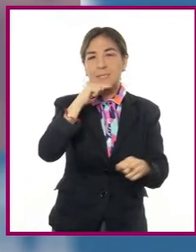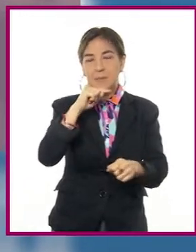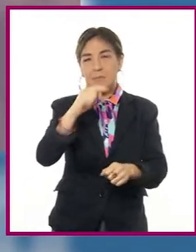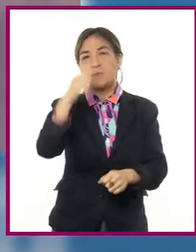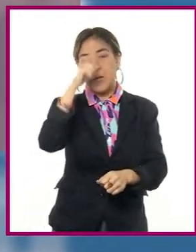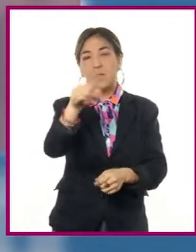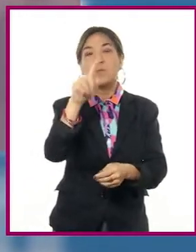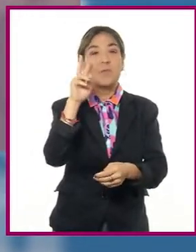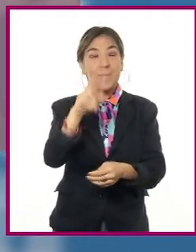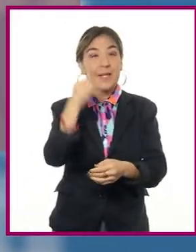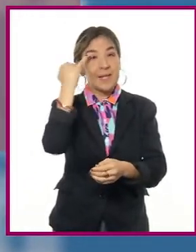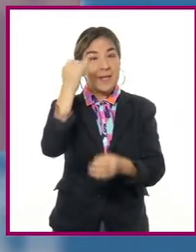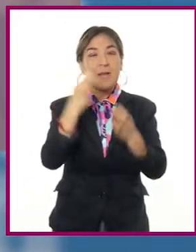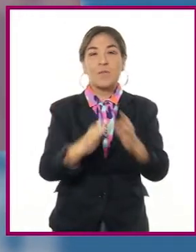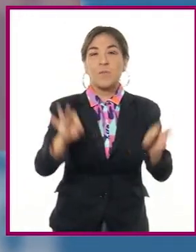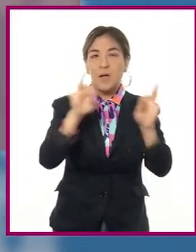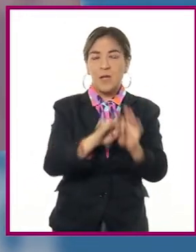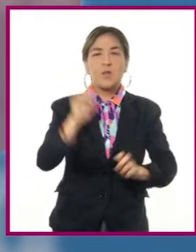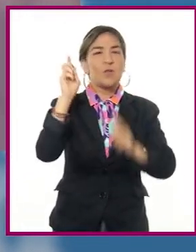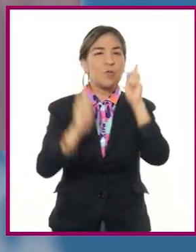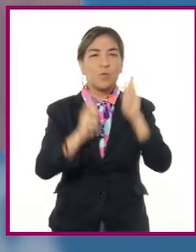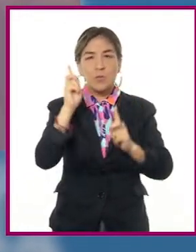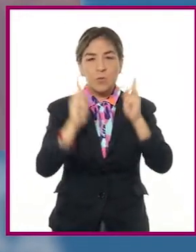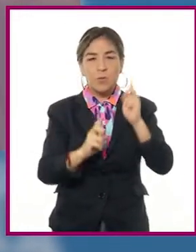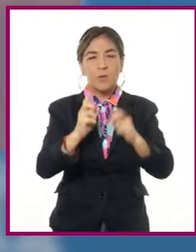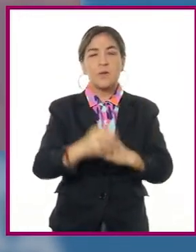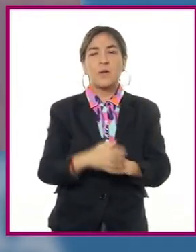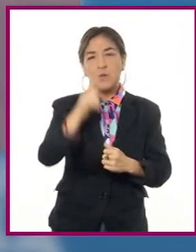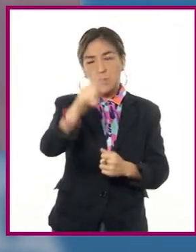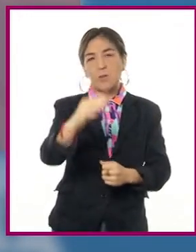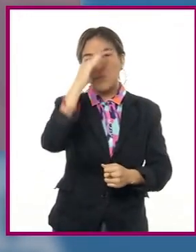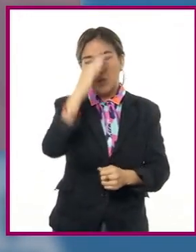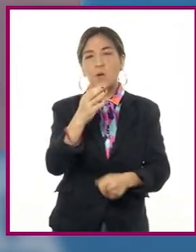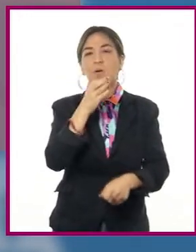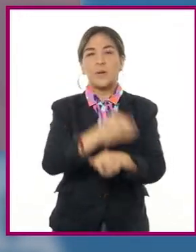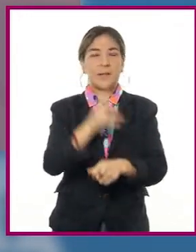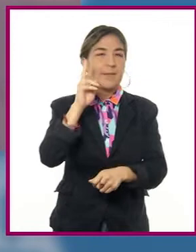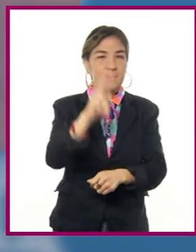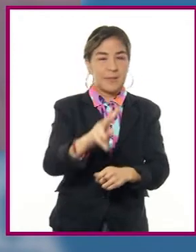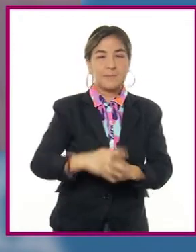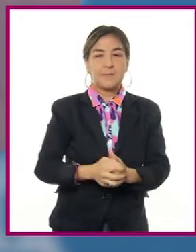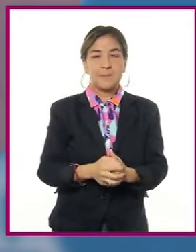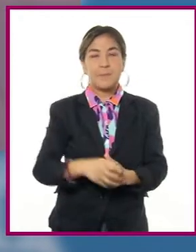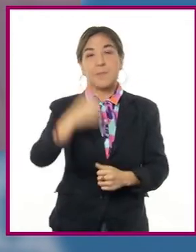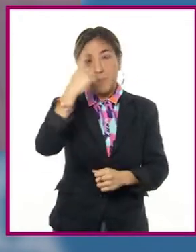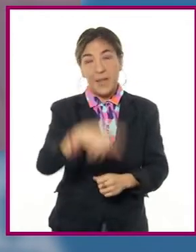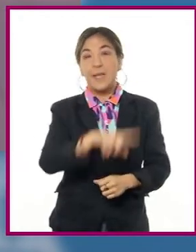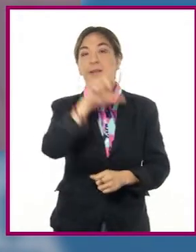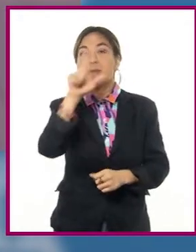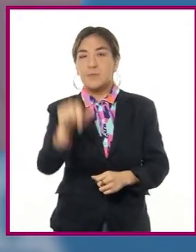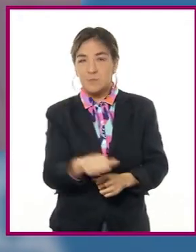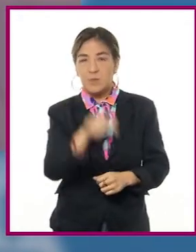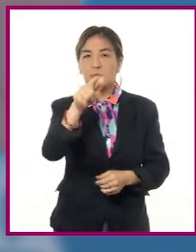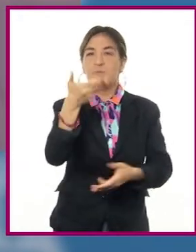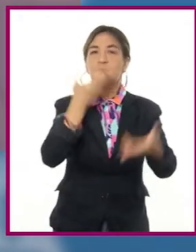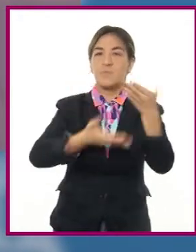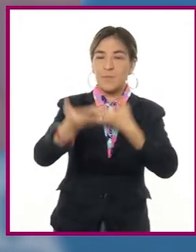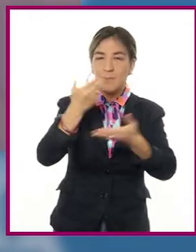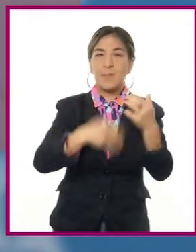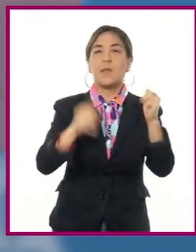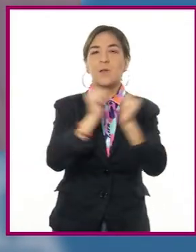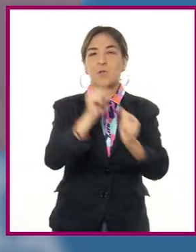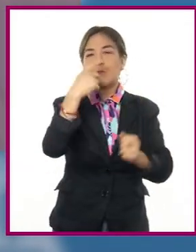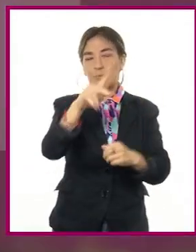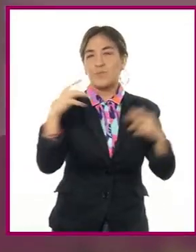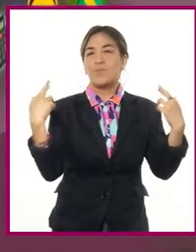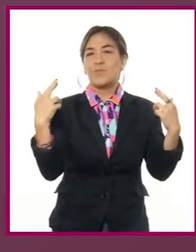las ideas principales, así como dudas y reflexiones que puedan surgir, para que posteriormente compartan sus avances con